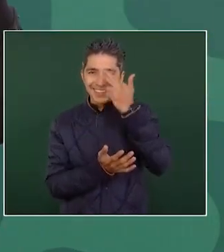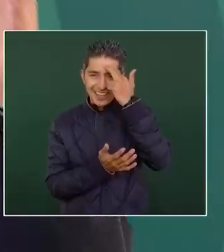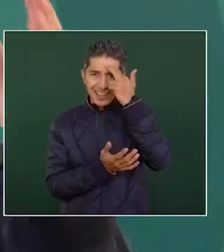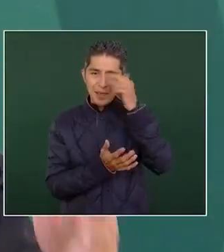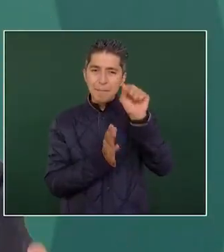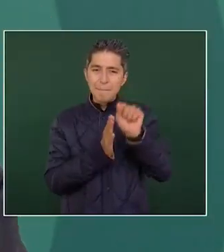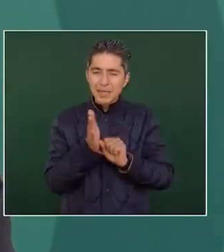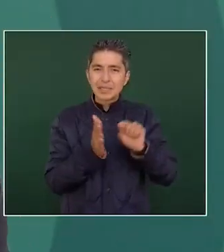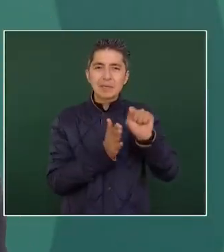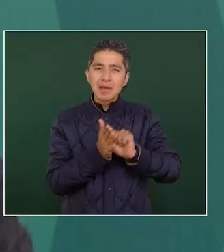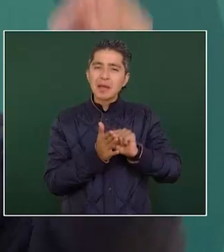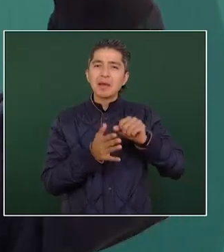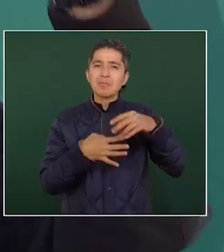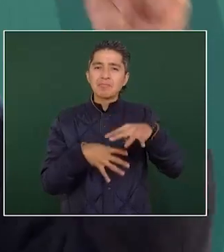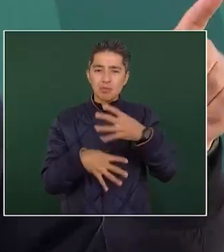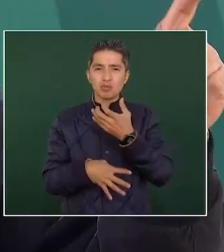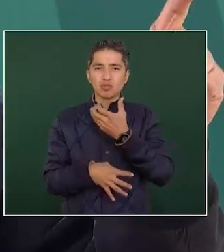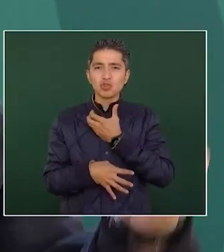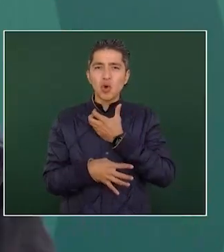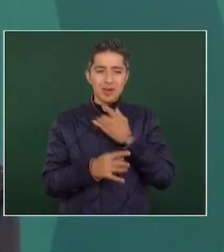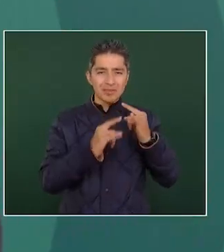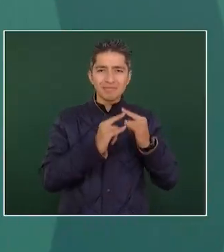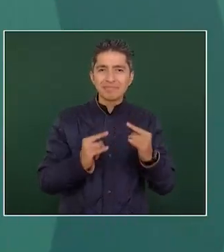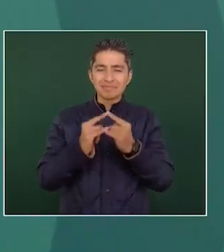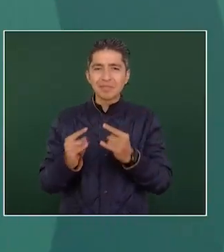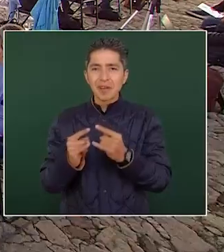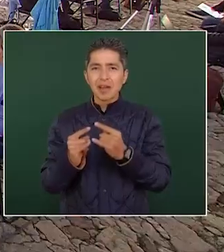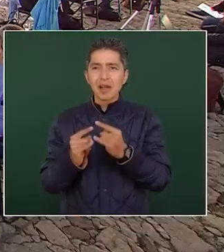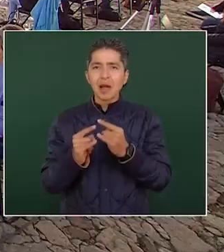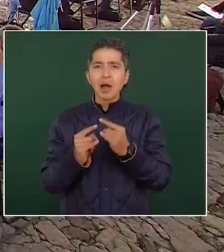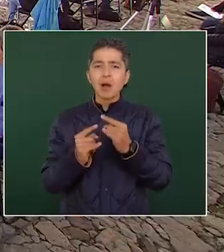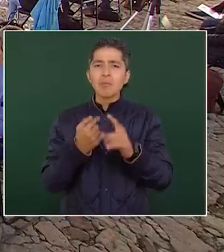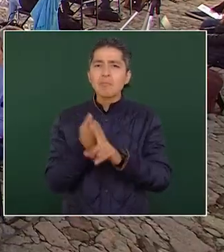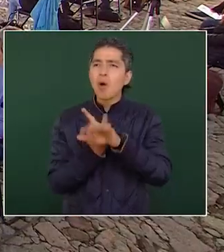meses, no se rompió un vidrio,